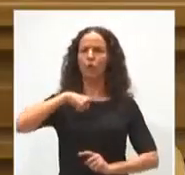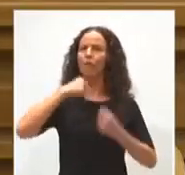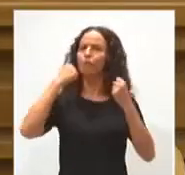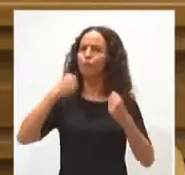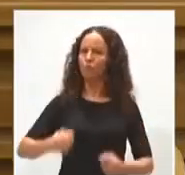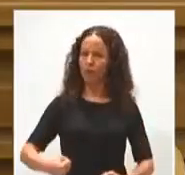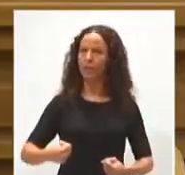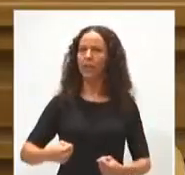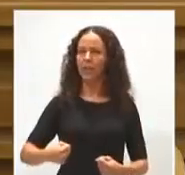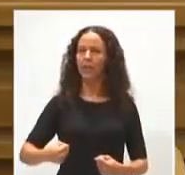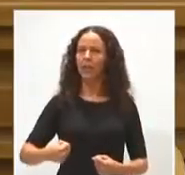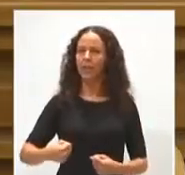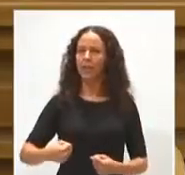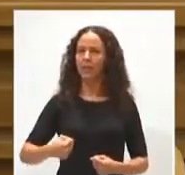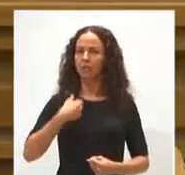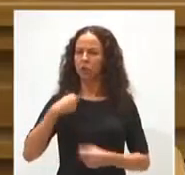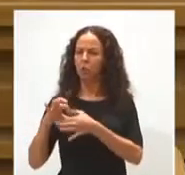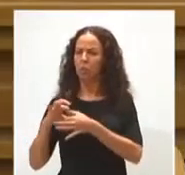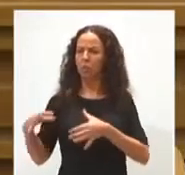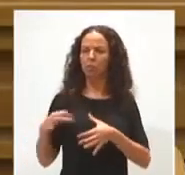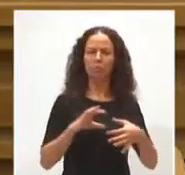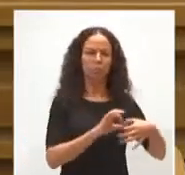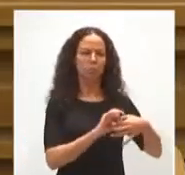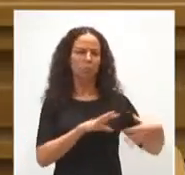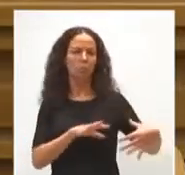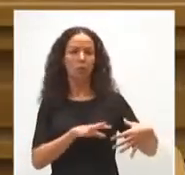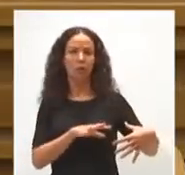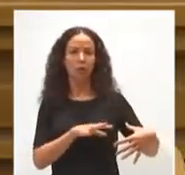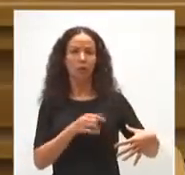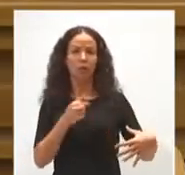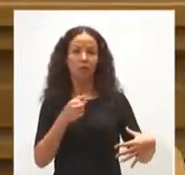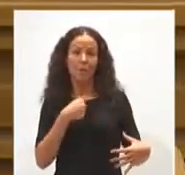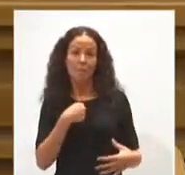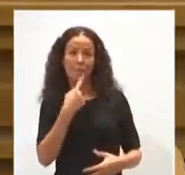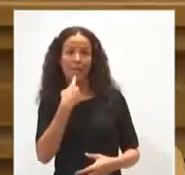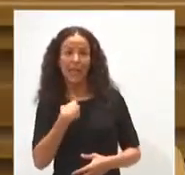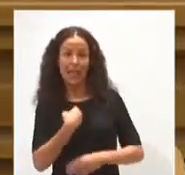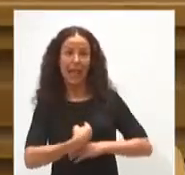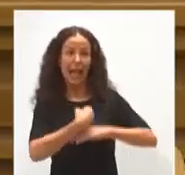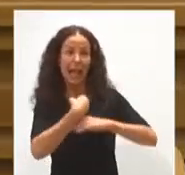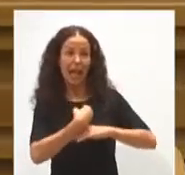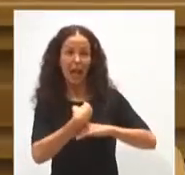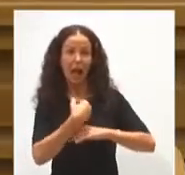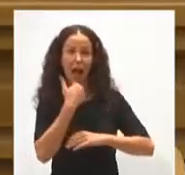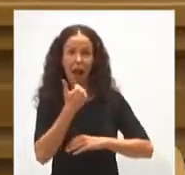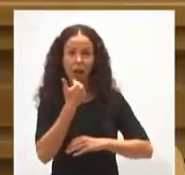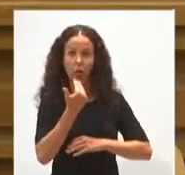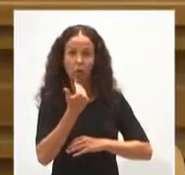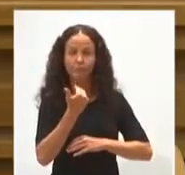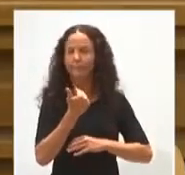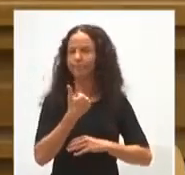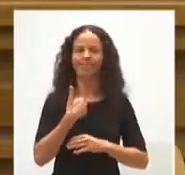brutal incluso basta que me digan una cosa para casi casi casi casi para que me